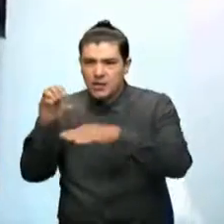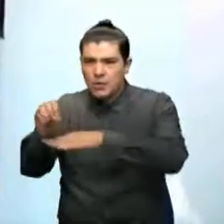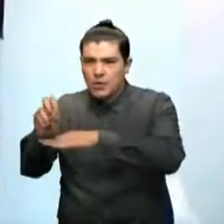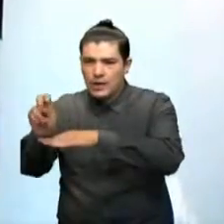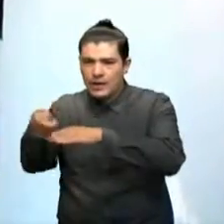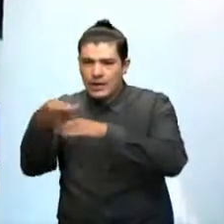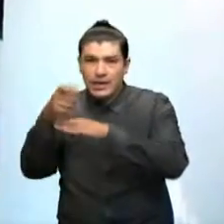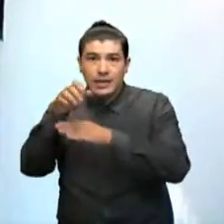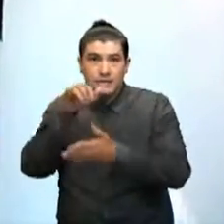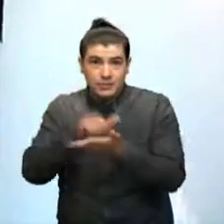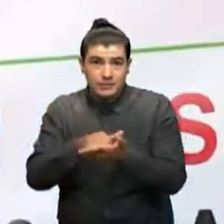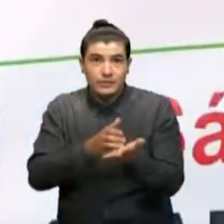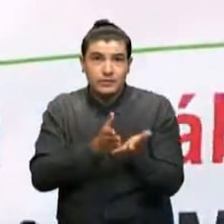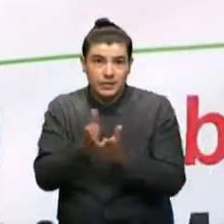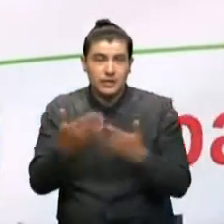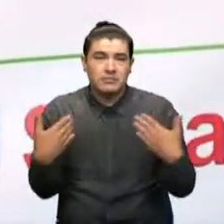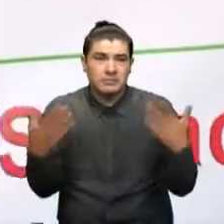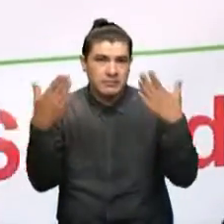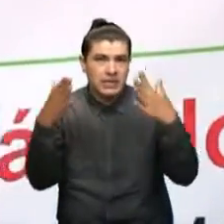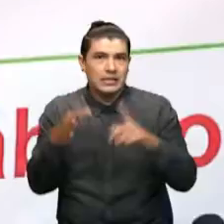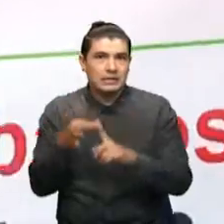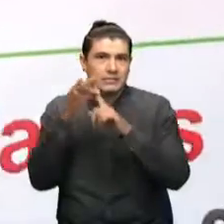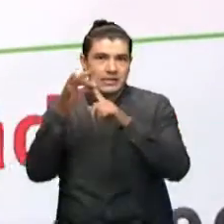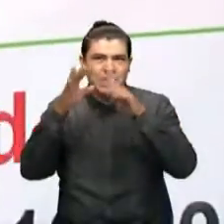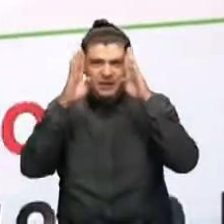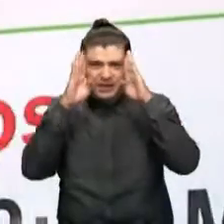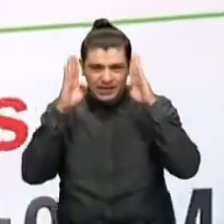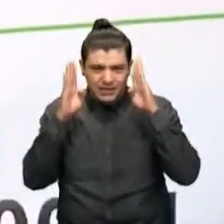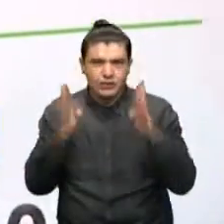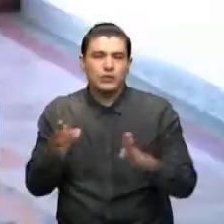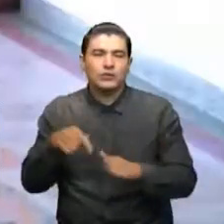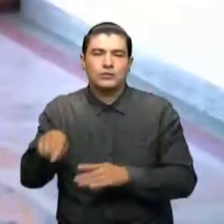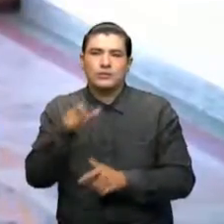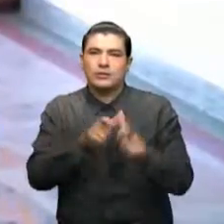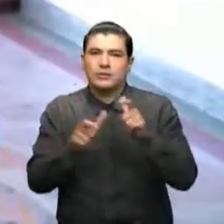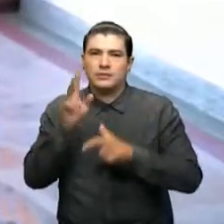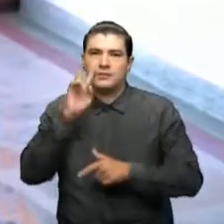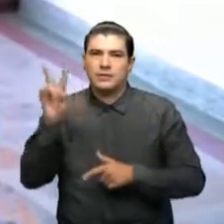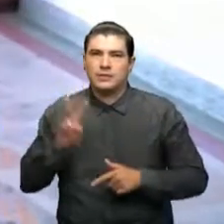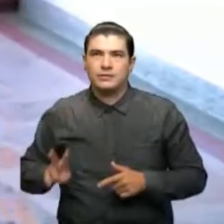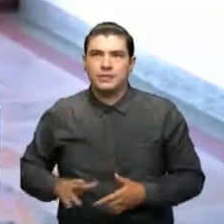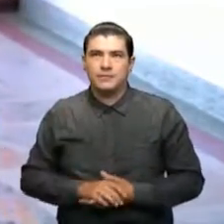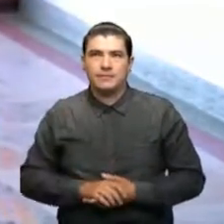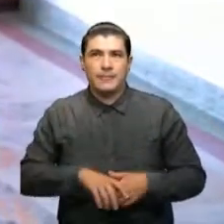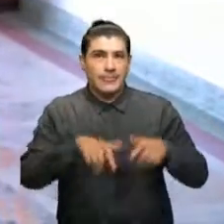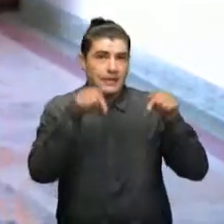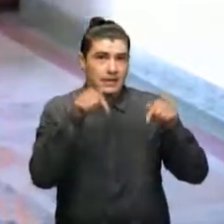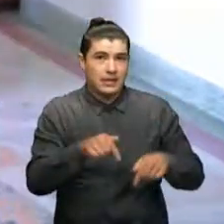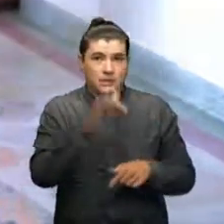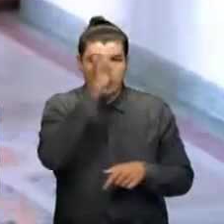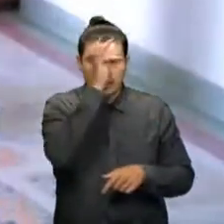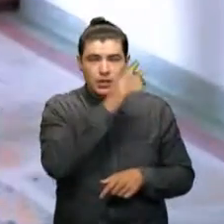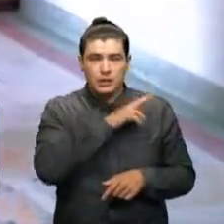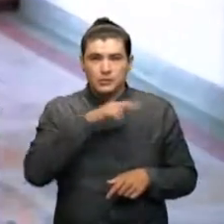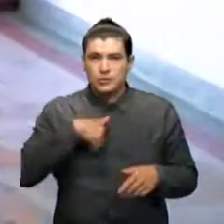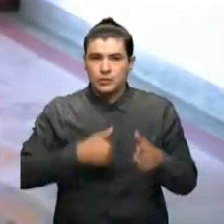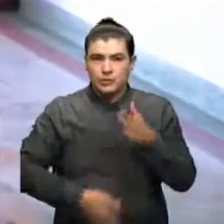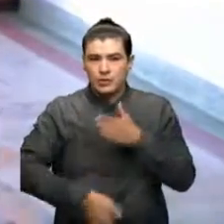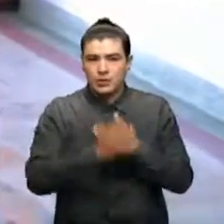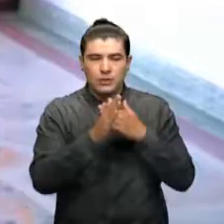continúan funcionando en especial para la atención de población venezolana en boconó continuamos atendiendo a la población